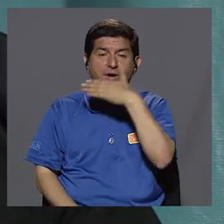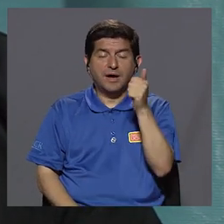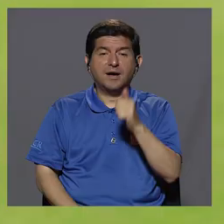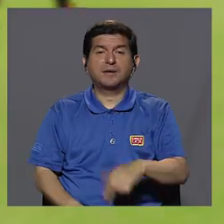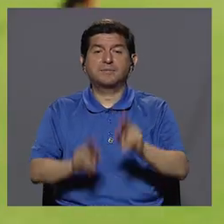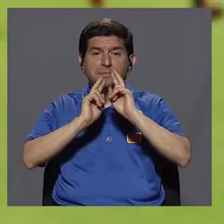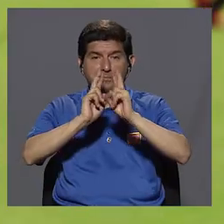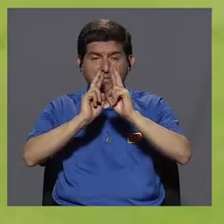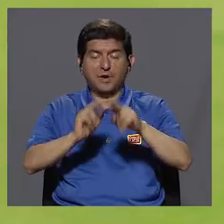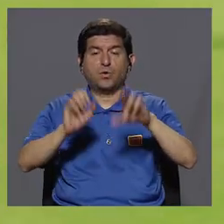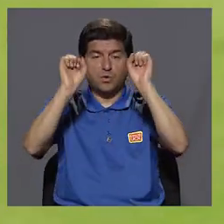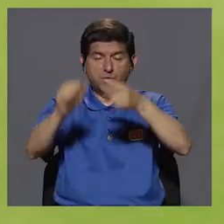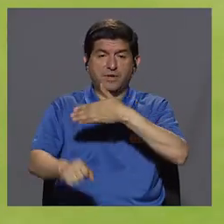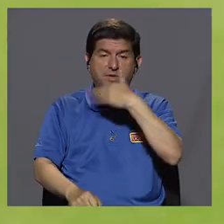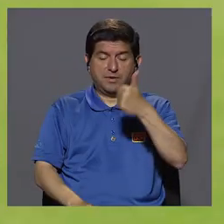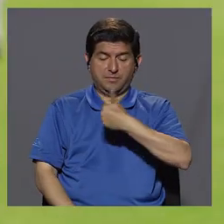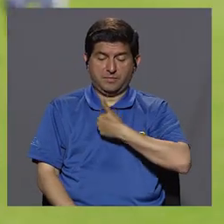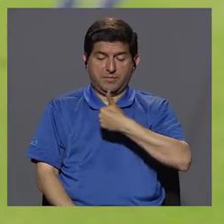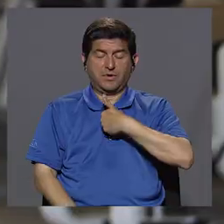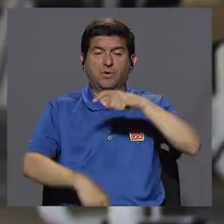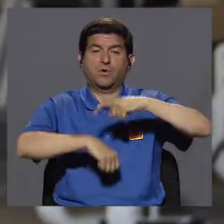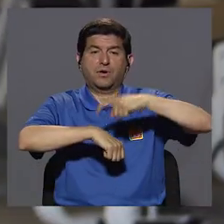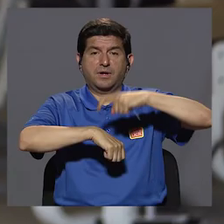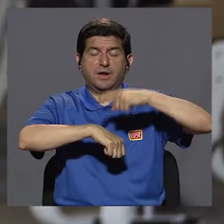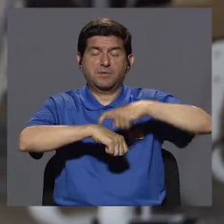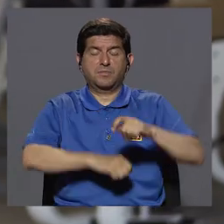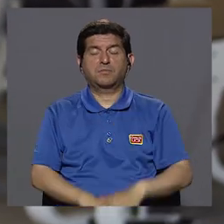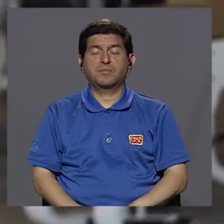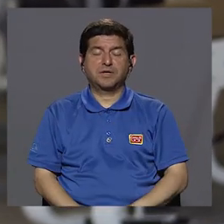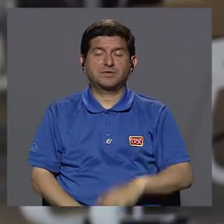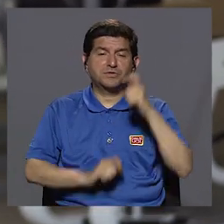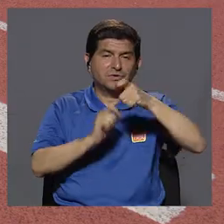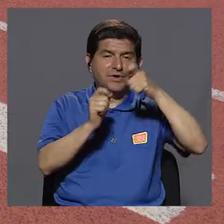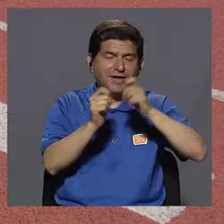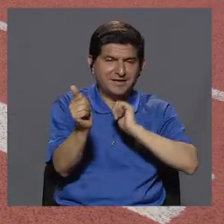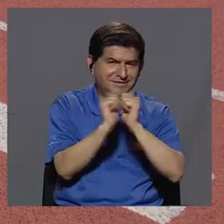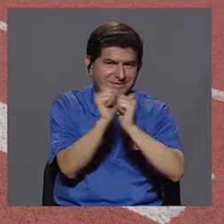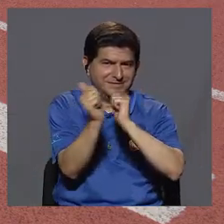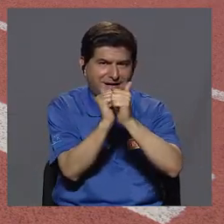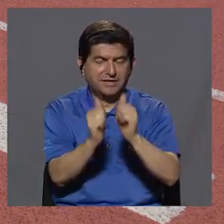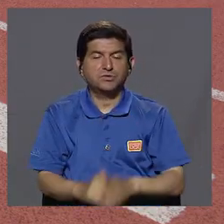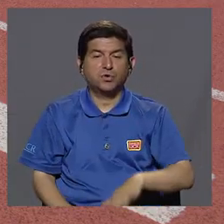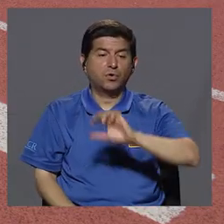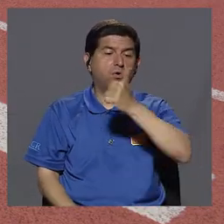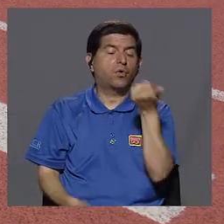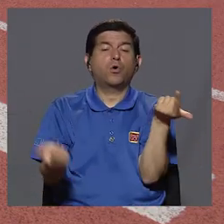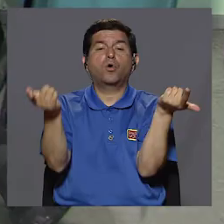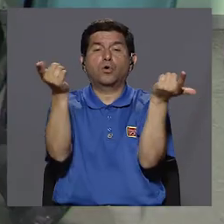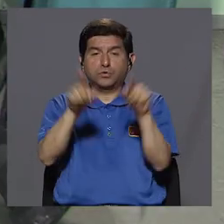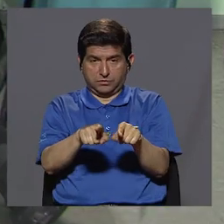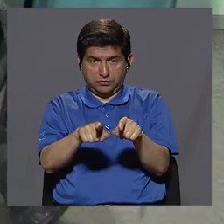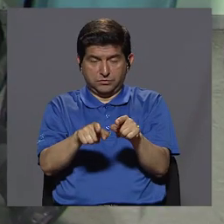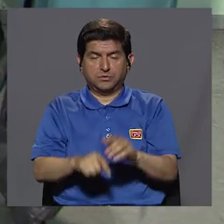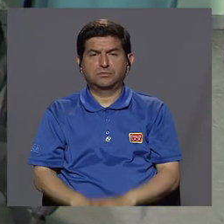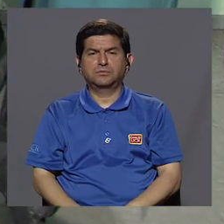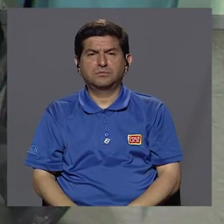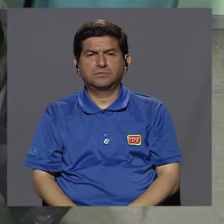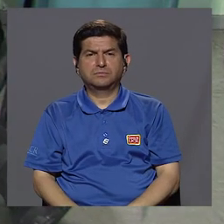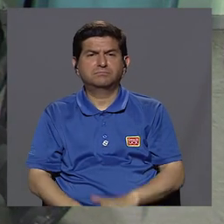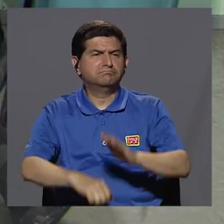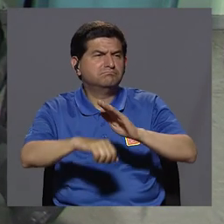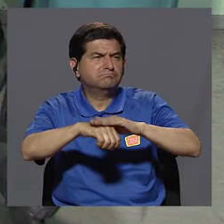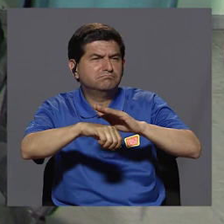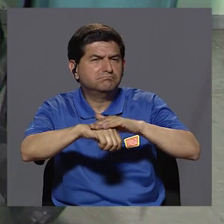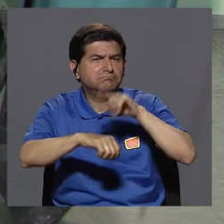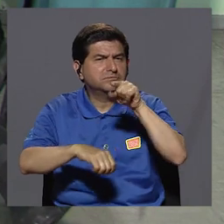máximo rendimiento para que pueda dar lo mejor de sí en el momento x de la competencia entonces en el en el otro caso digamos sería